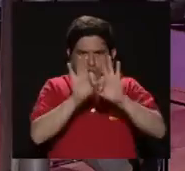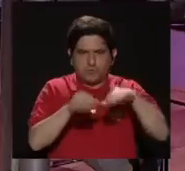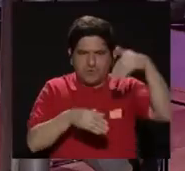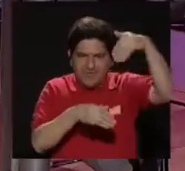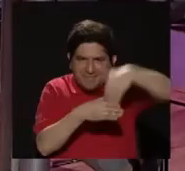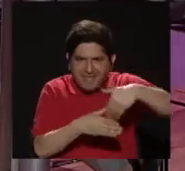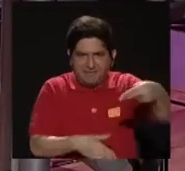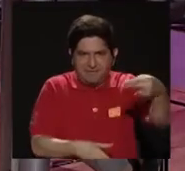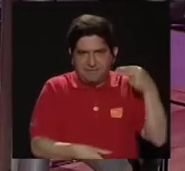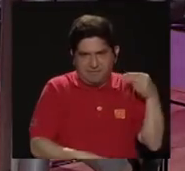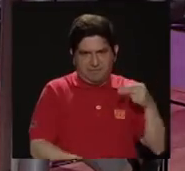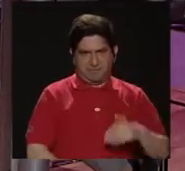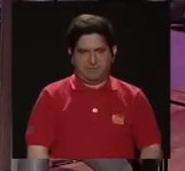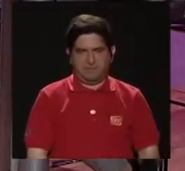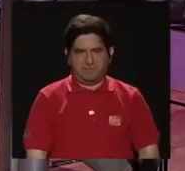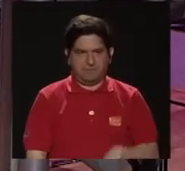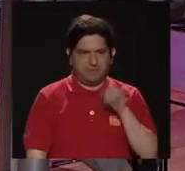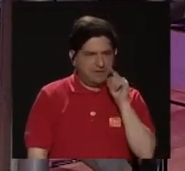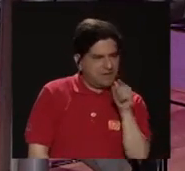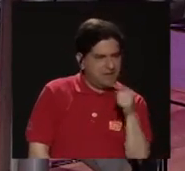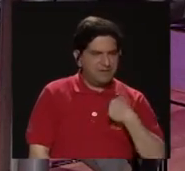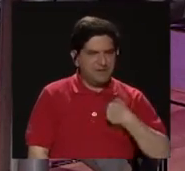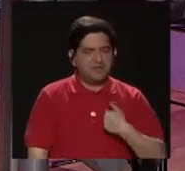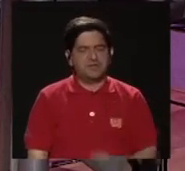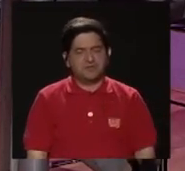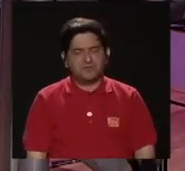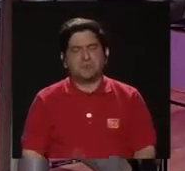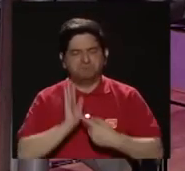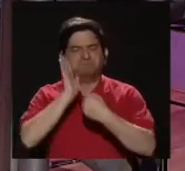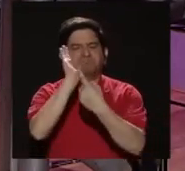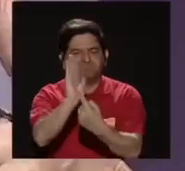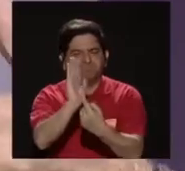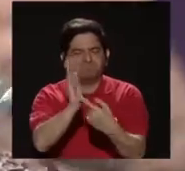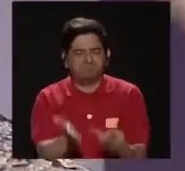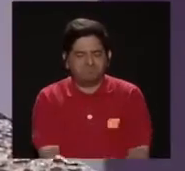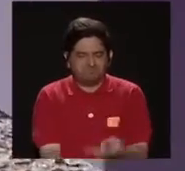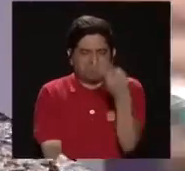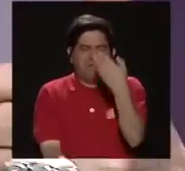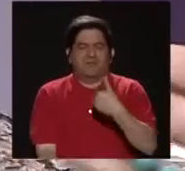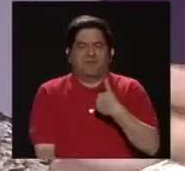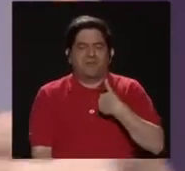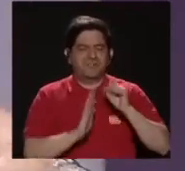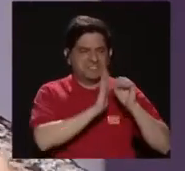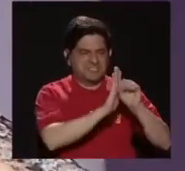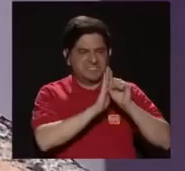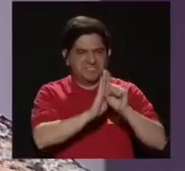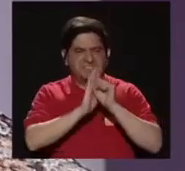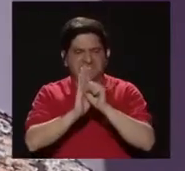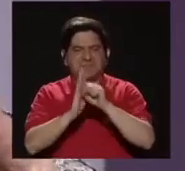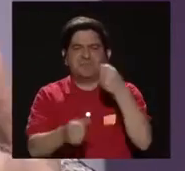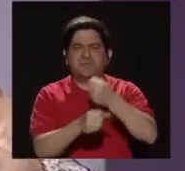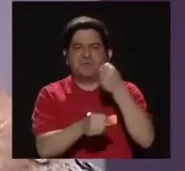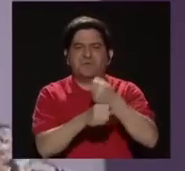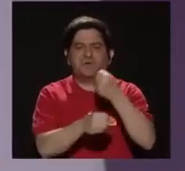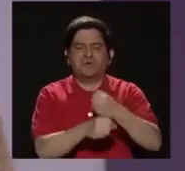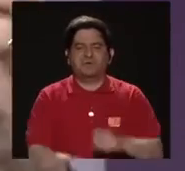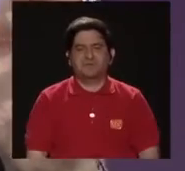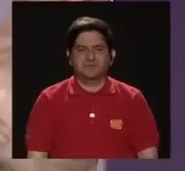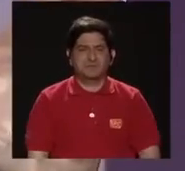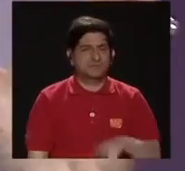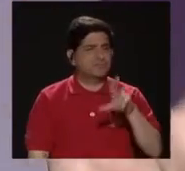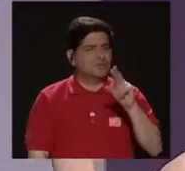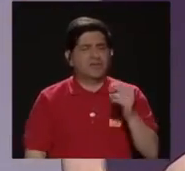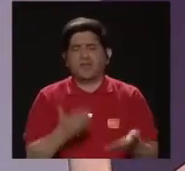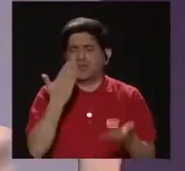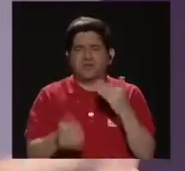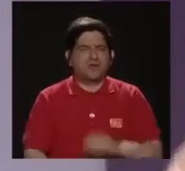historia. En ese sentido, yo rescato este valor de los símbolos que aparecen en la obra y que no son